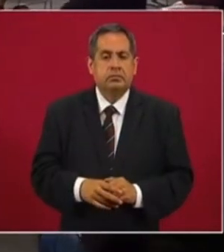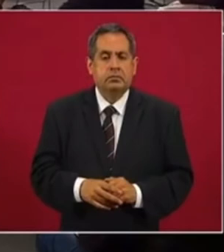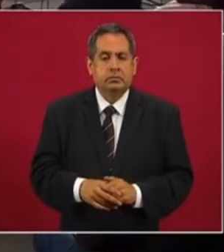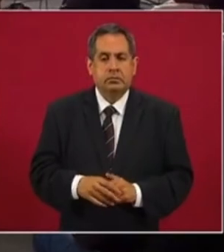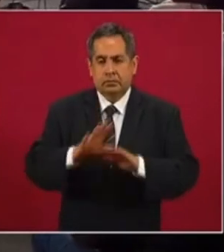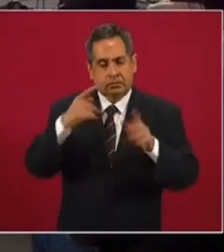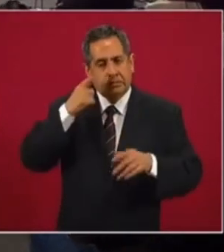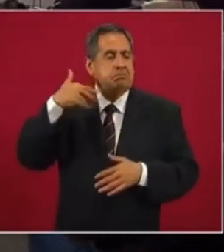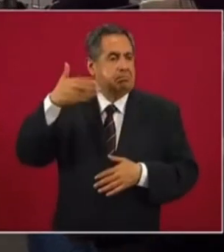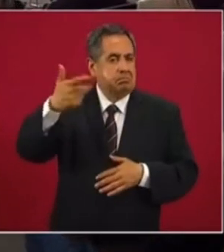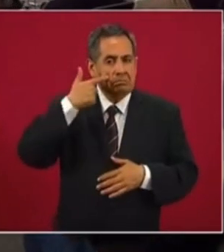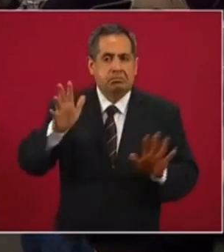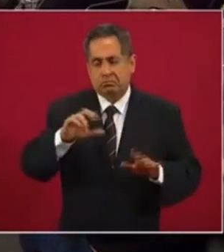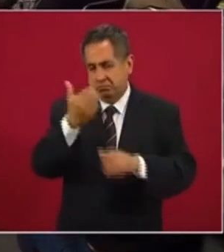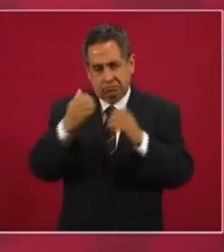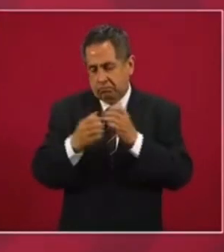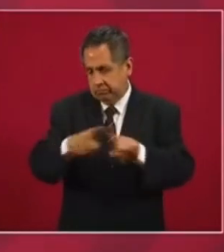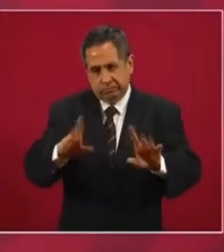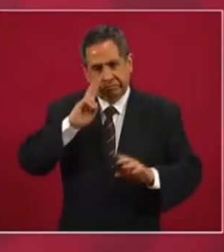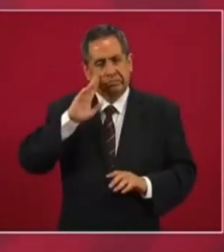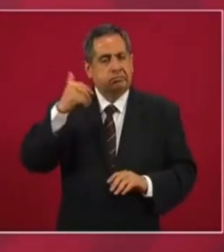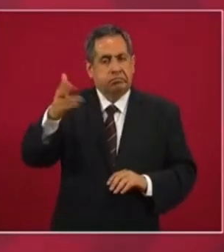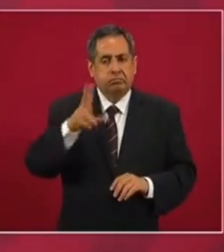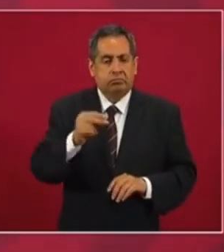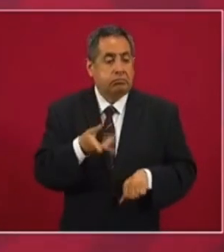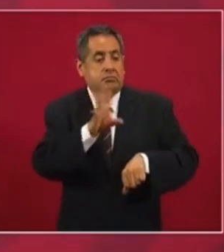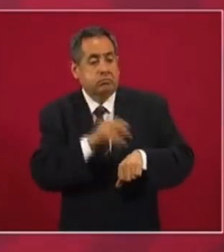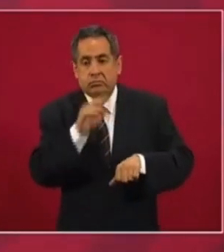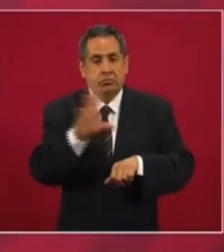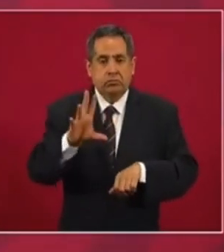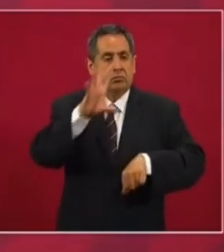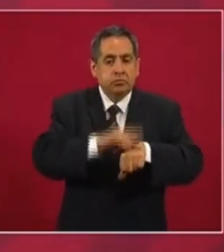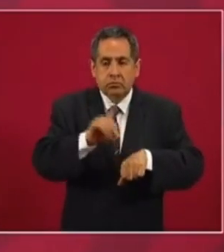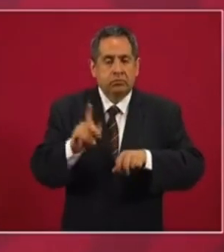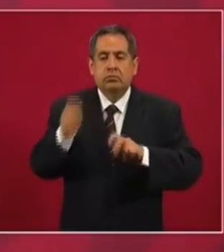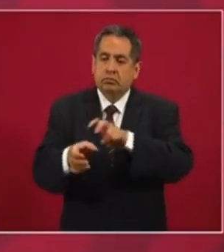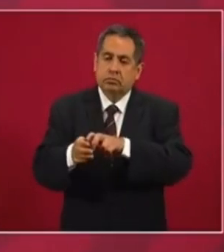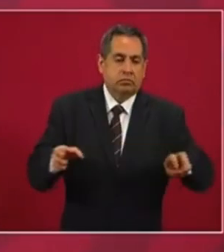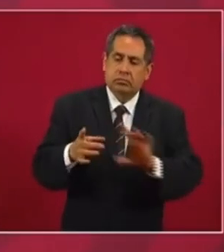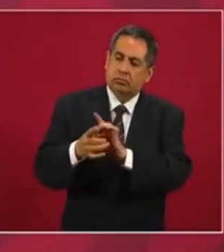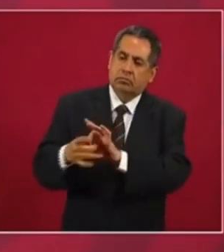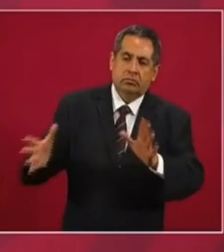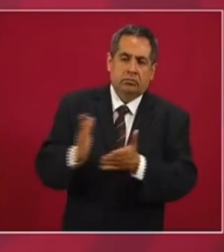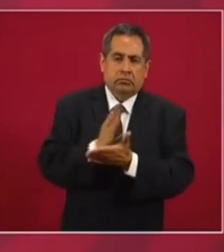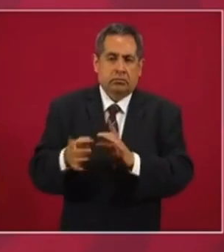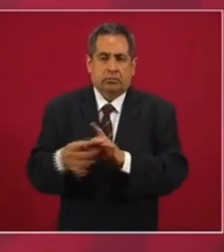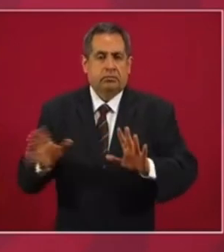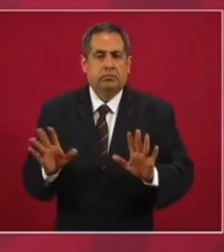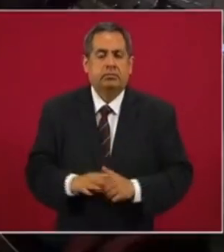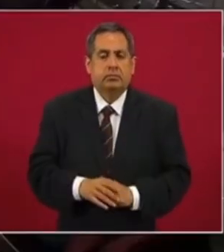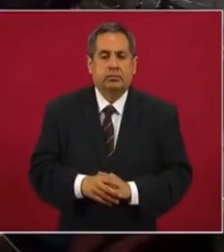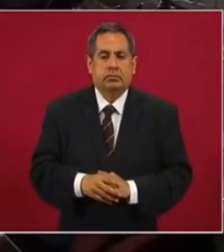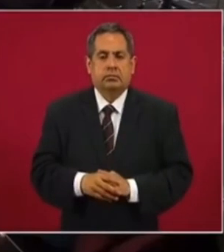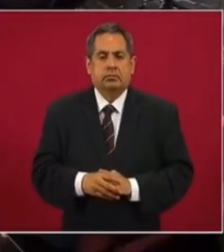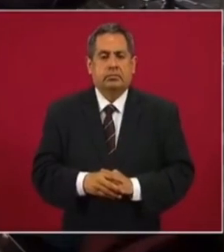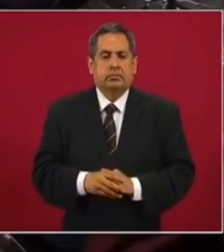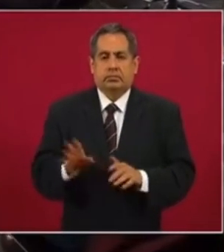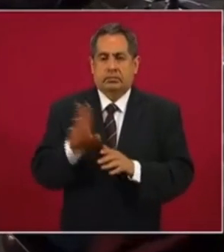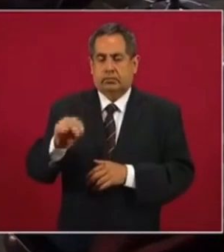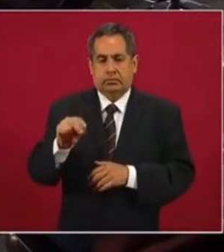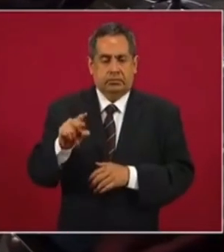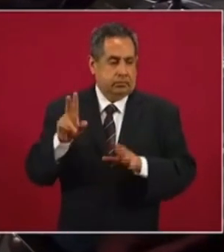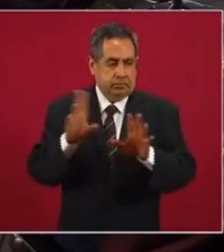a ese cargo. Ya veremos después, de eso es otro asunto. Pero no es licencia, es ya, para que no haya ningún vínculo. ¿Ya van a regresar al cargo de abajo?